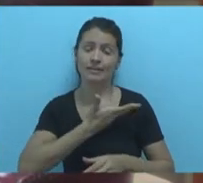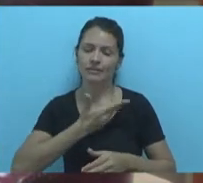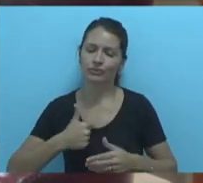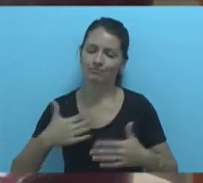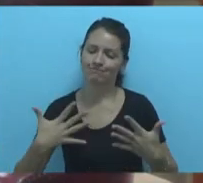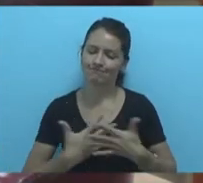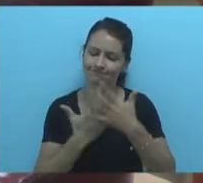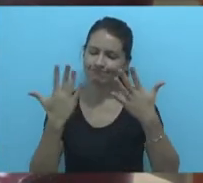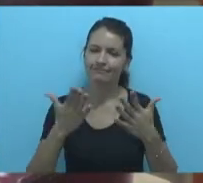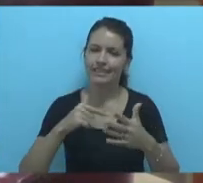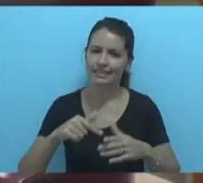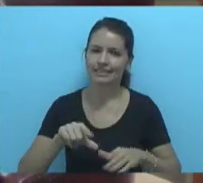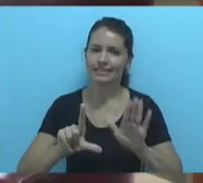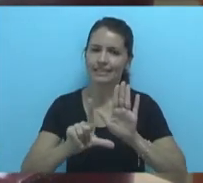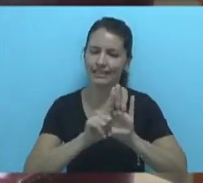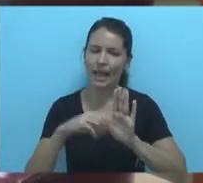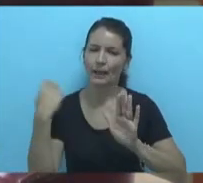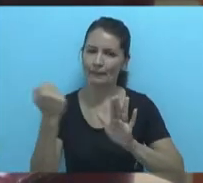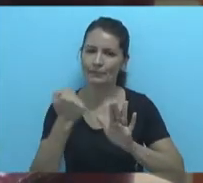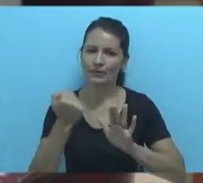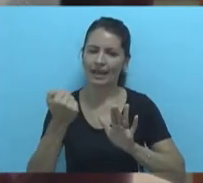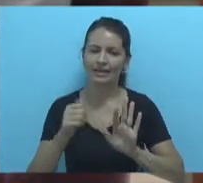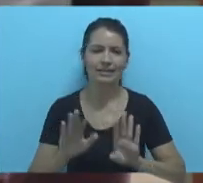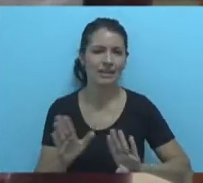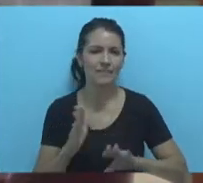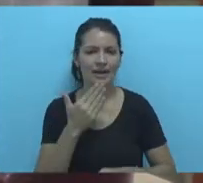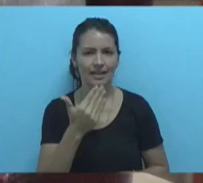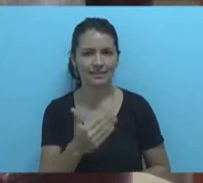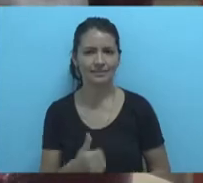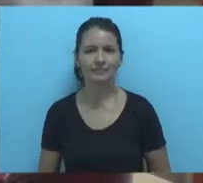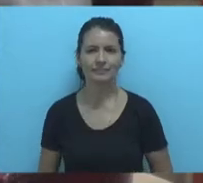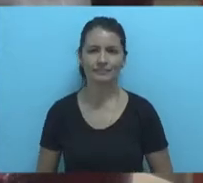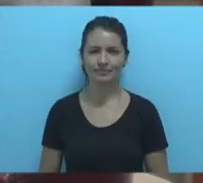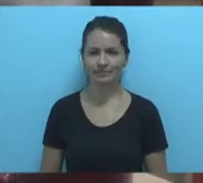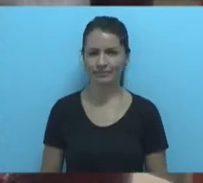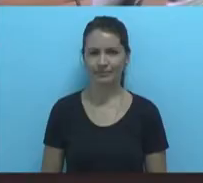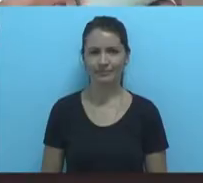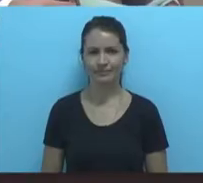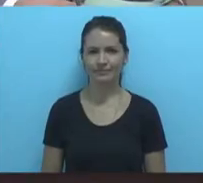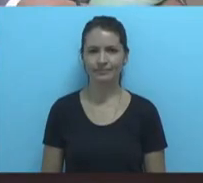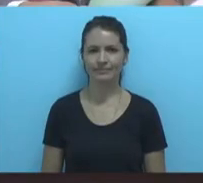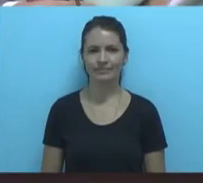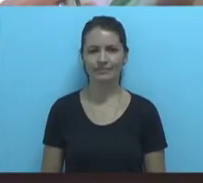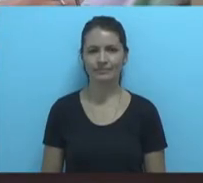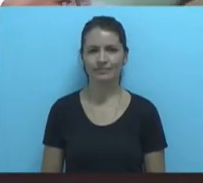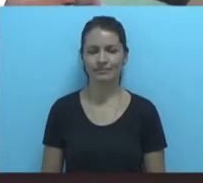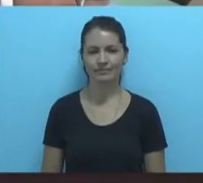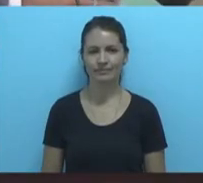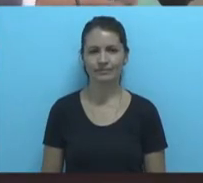es un paso más en esta dirección. Muchas gracias. Gracias, diputado. Tiene la palabra la diputada María Ximena